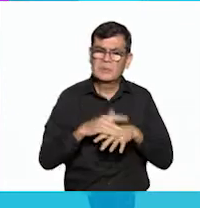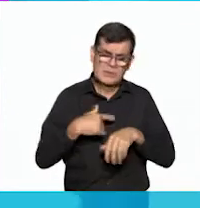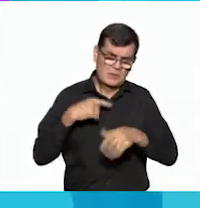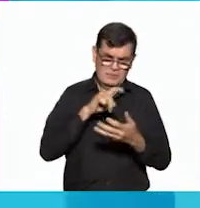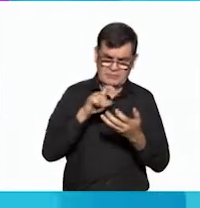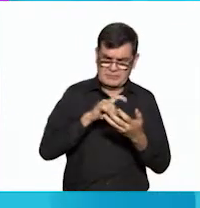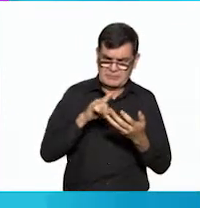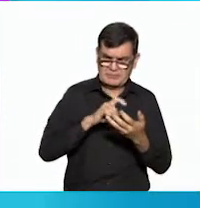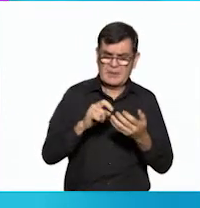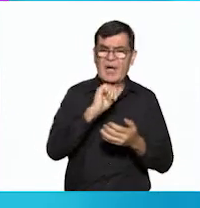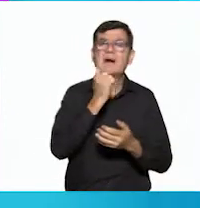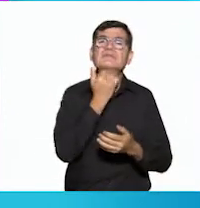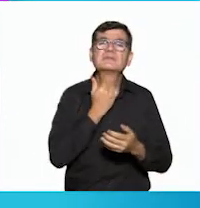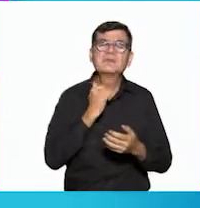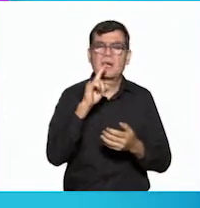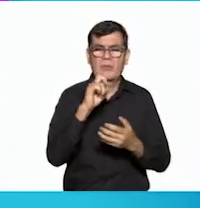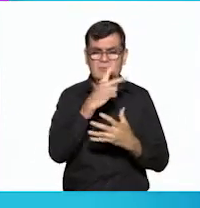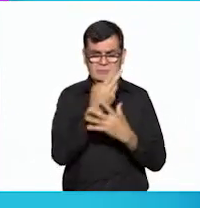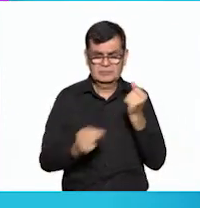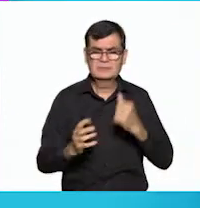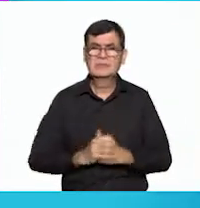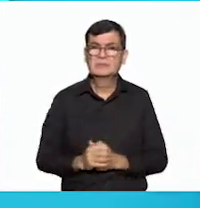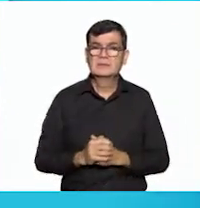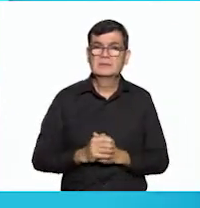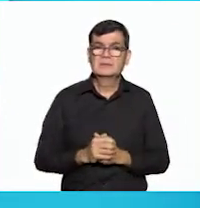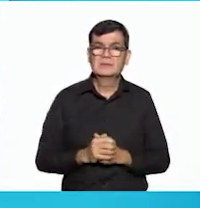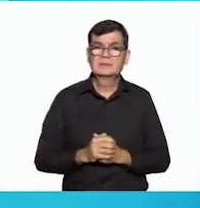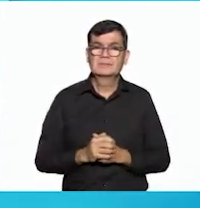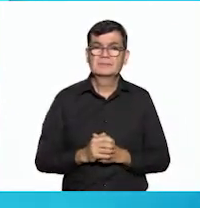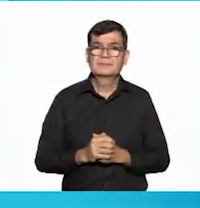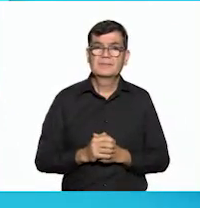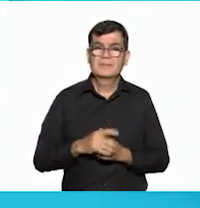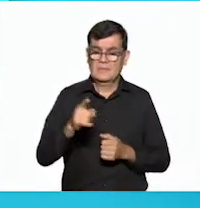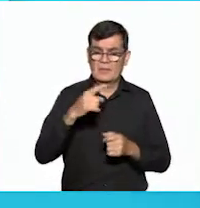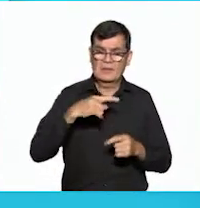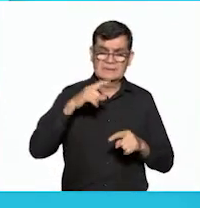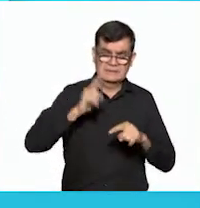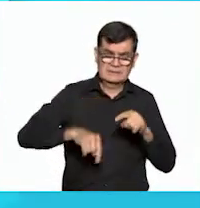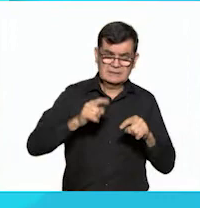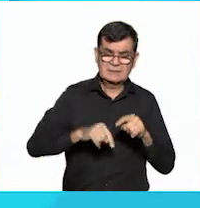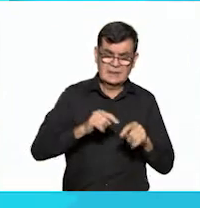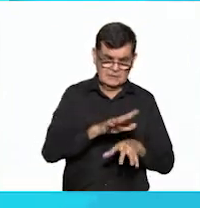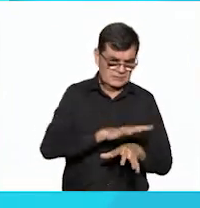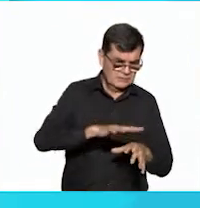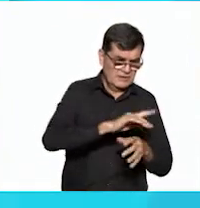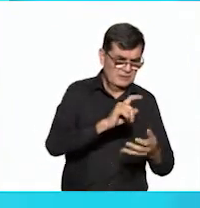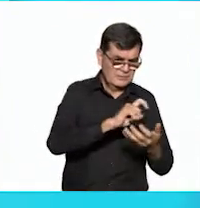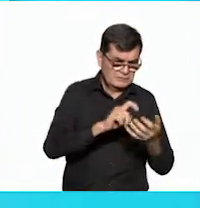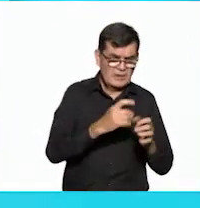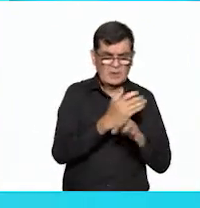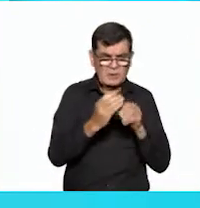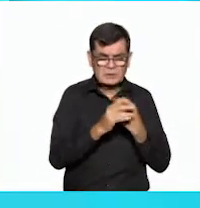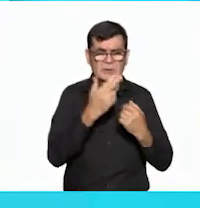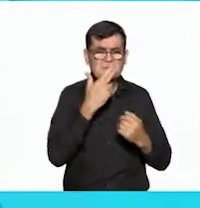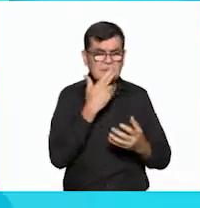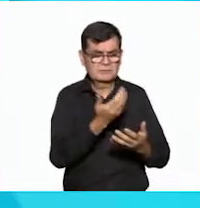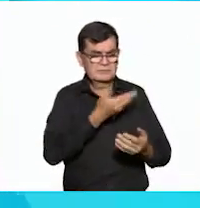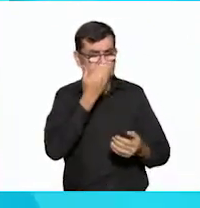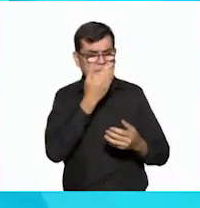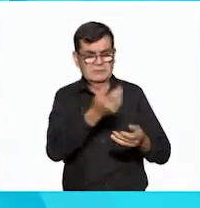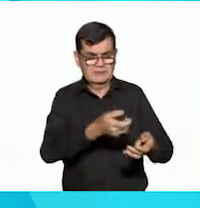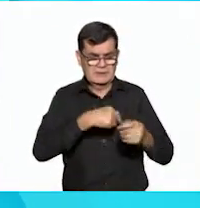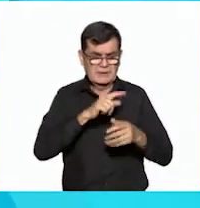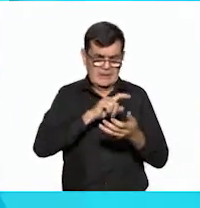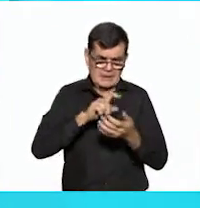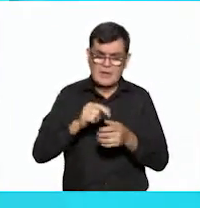aplica desinfectante a base de agua y alcohol. Desinfecta las superficies de los objetos que más utilizas. También